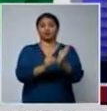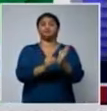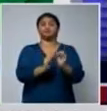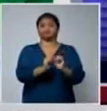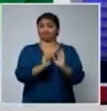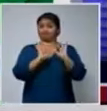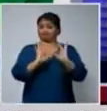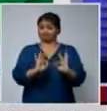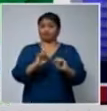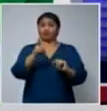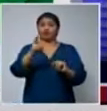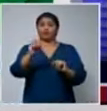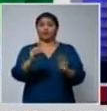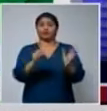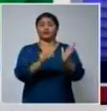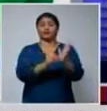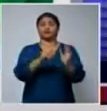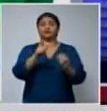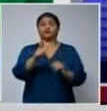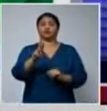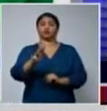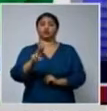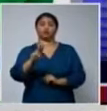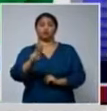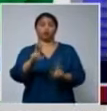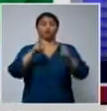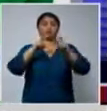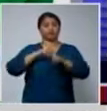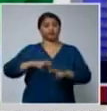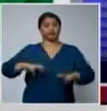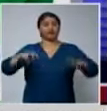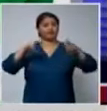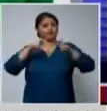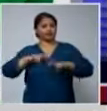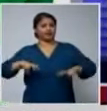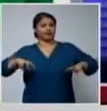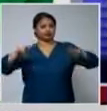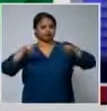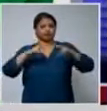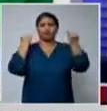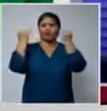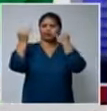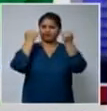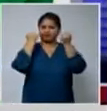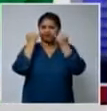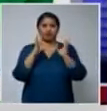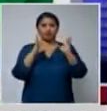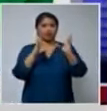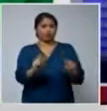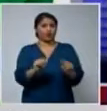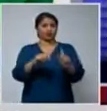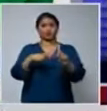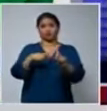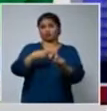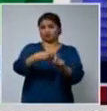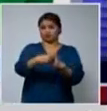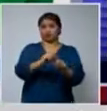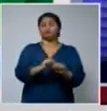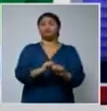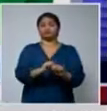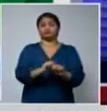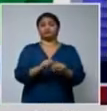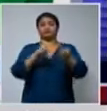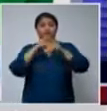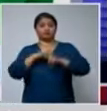20.132 muestras se procesaron para el diagnóstico de la COVID-19. Se procesaron en